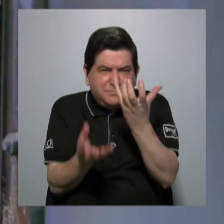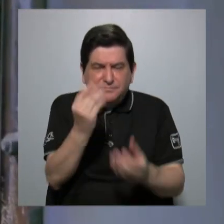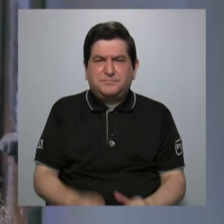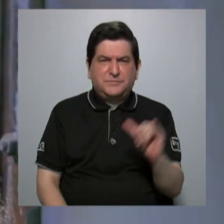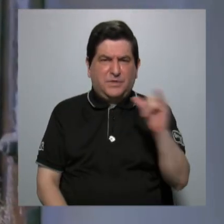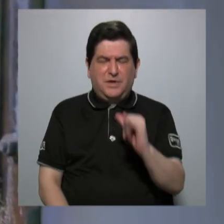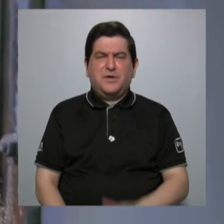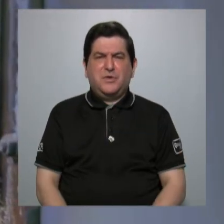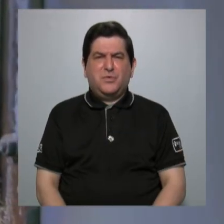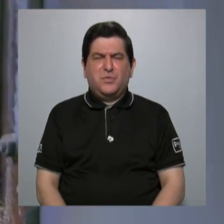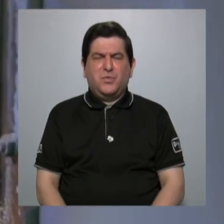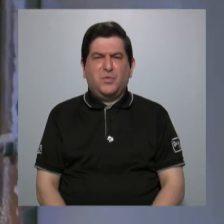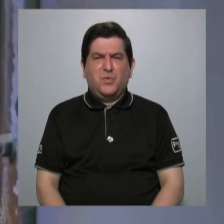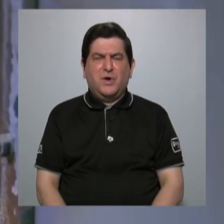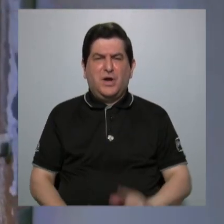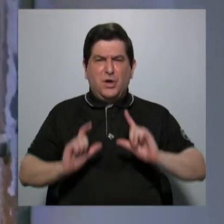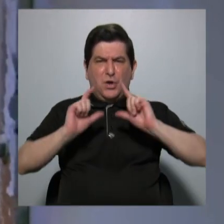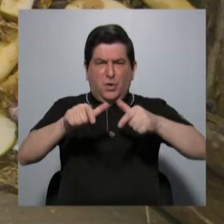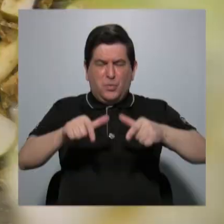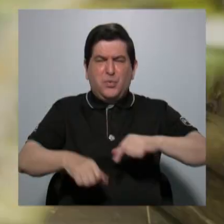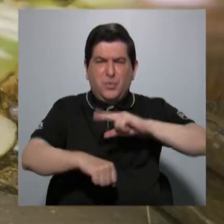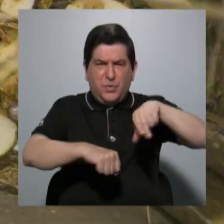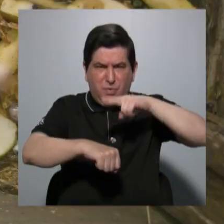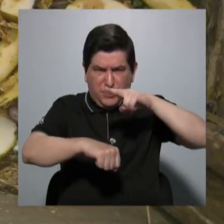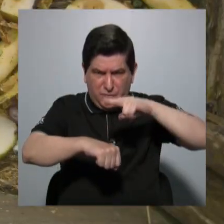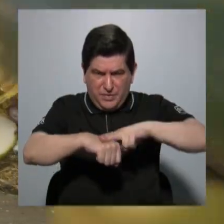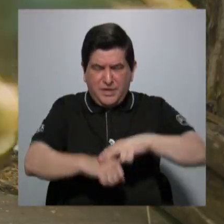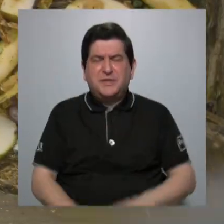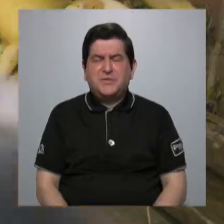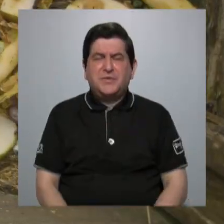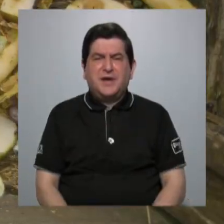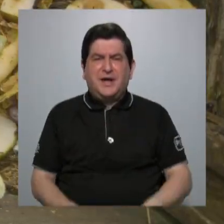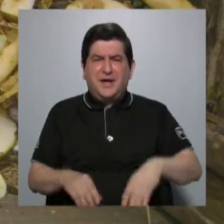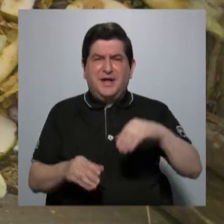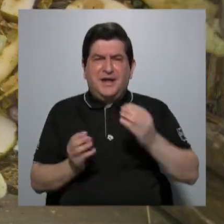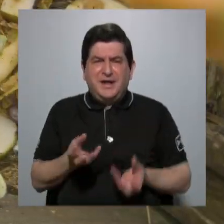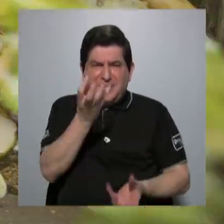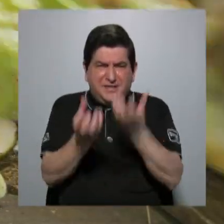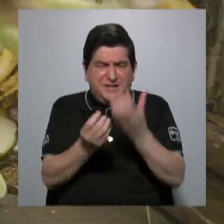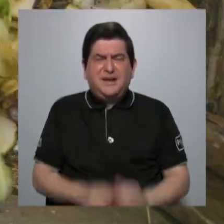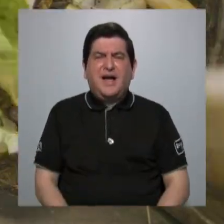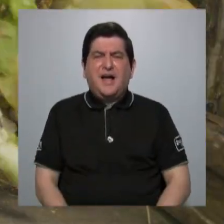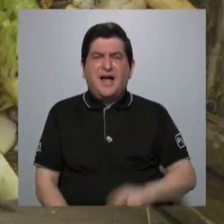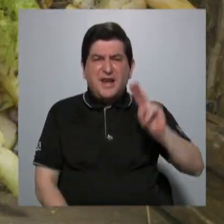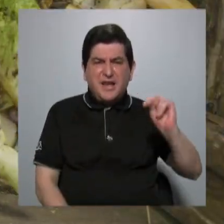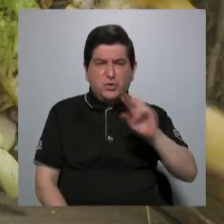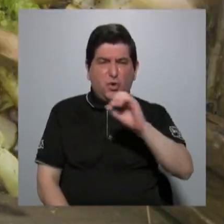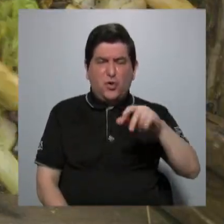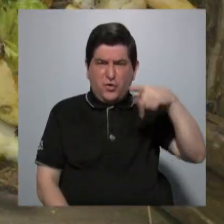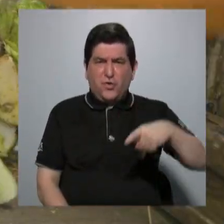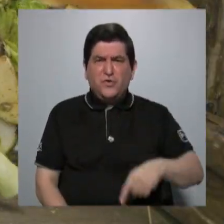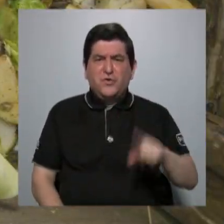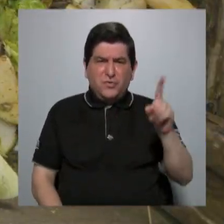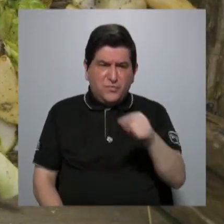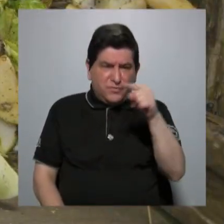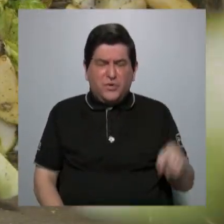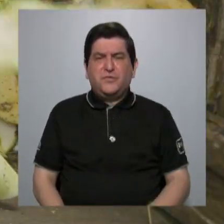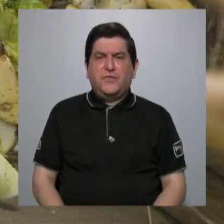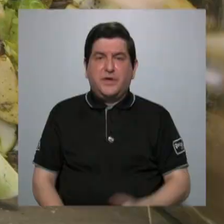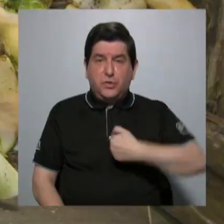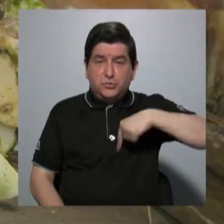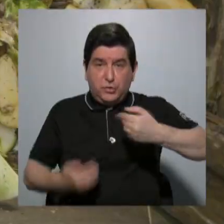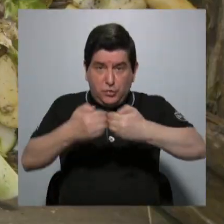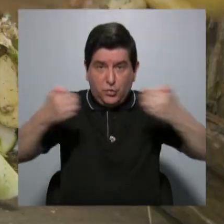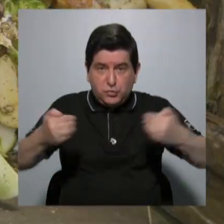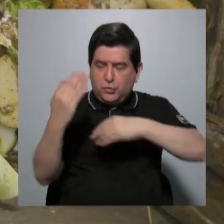y también al quemar los residuos sólidos orgánicos, estamos quemando el nitrógeno y el fósforo, que si nosotros separamos y producimos